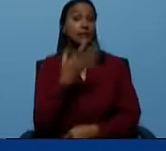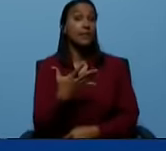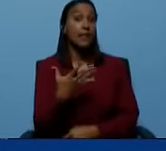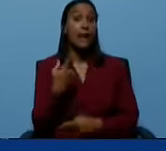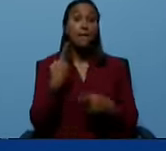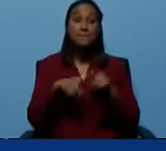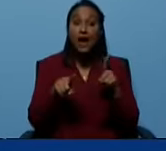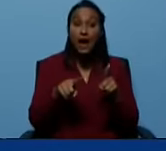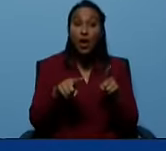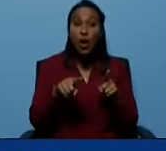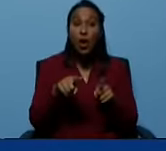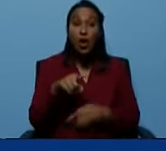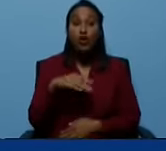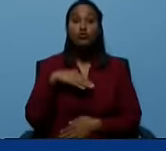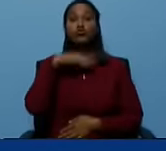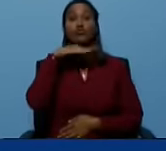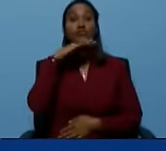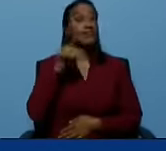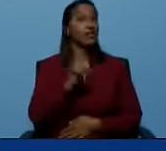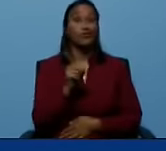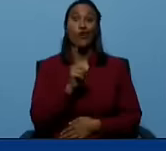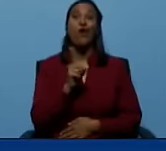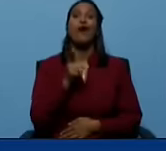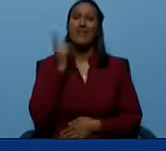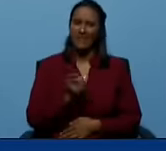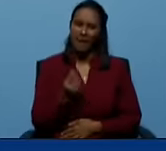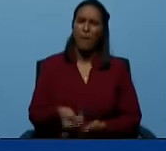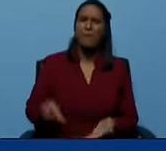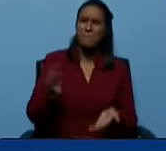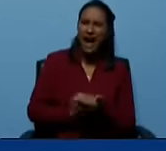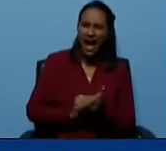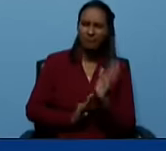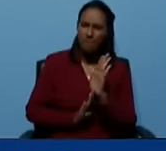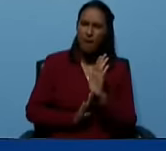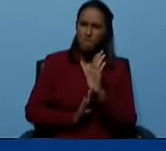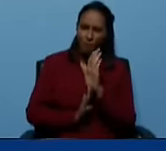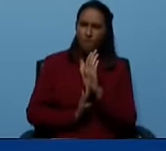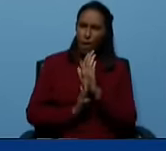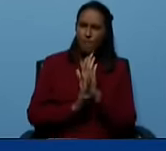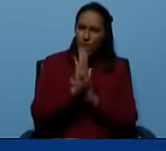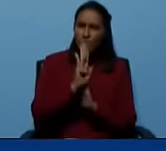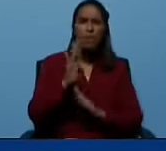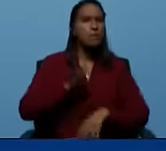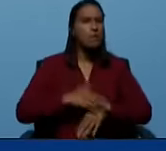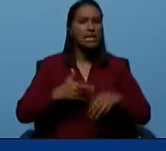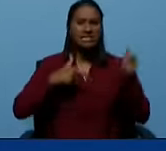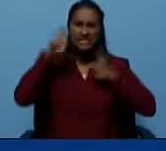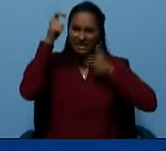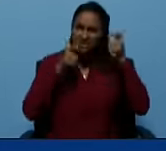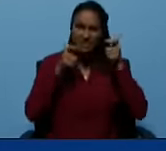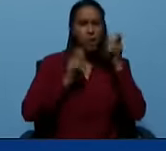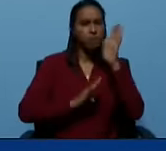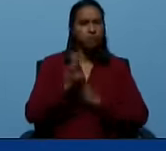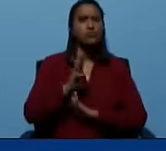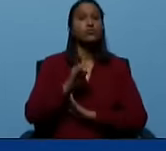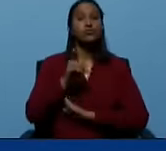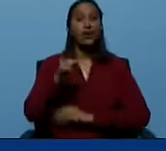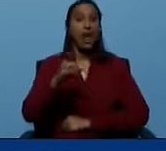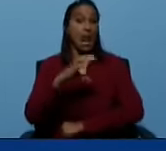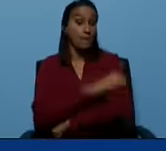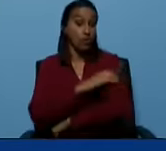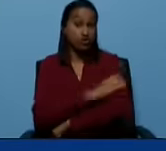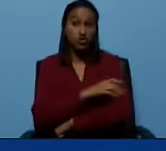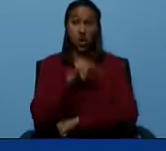suficiente. Tenemos que ir para arriba. Y el chavismo tiene que crecer. Y el imperio norteamericano y la derecha y la oposición de